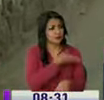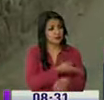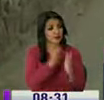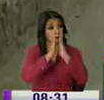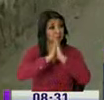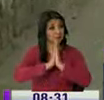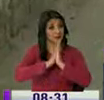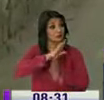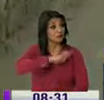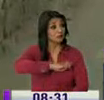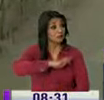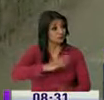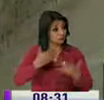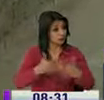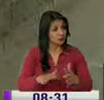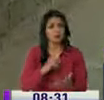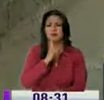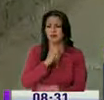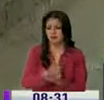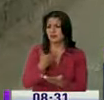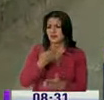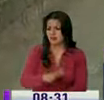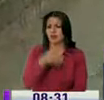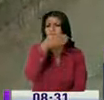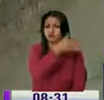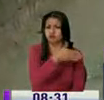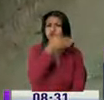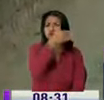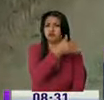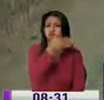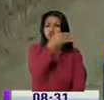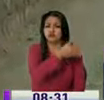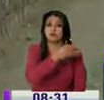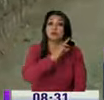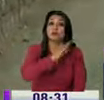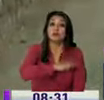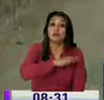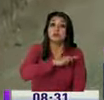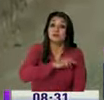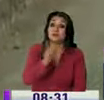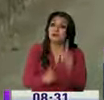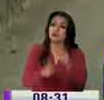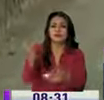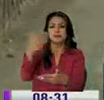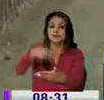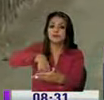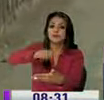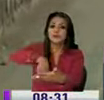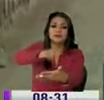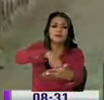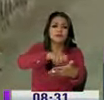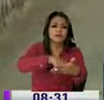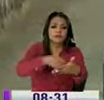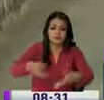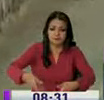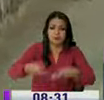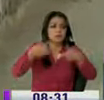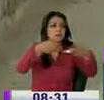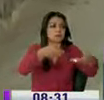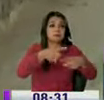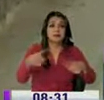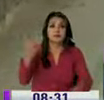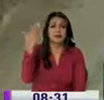a la municipalidad? Algunas veces hemos incluso juntado firmas con todos los moradores, pero el señor alcalde no, ni siquiera ha venido.